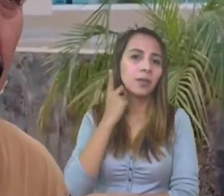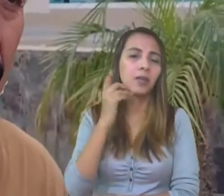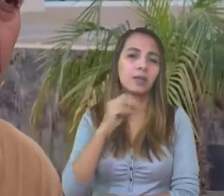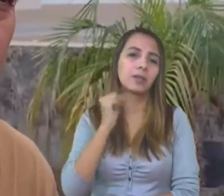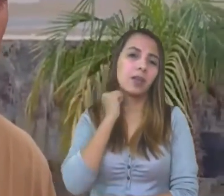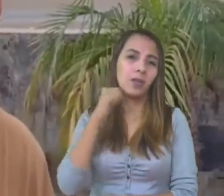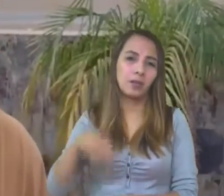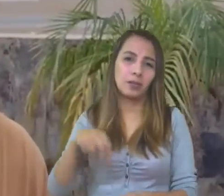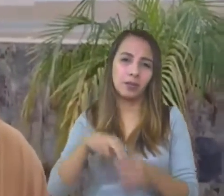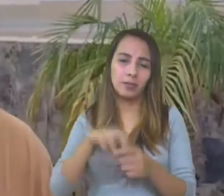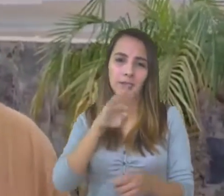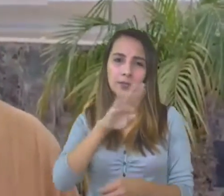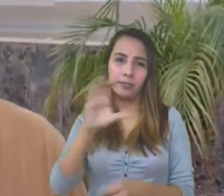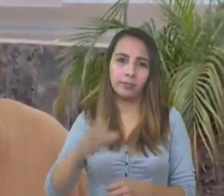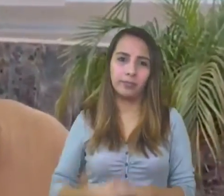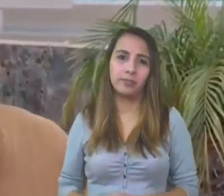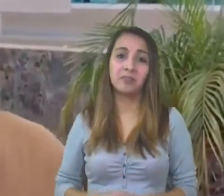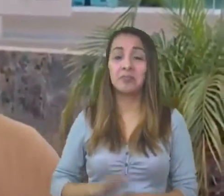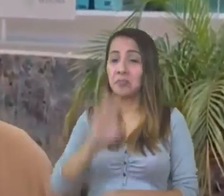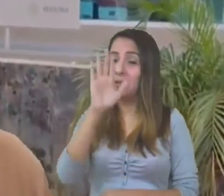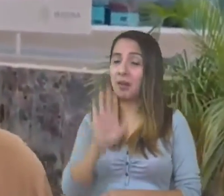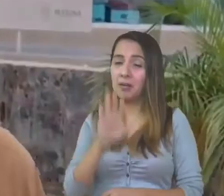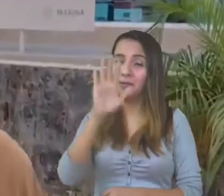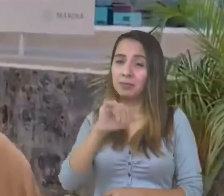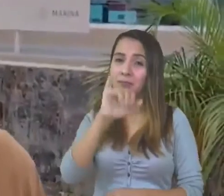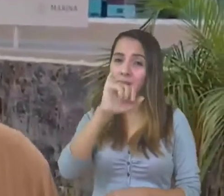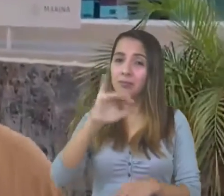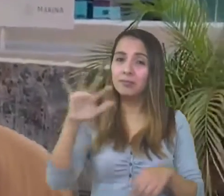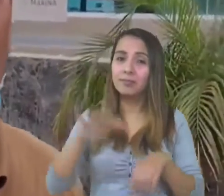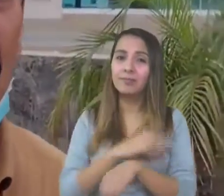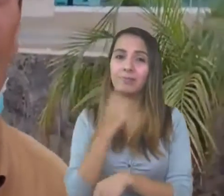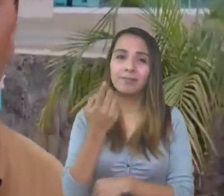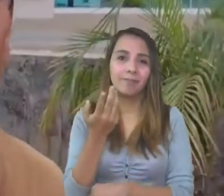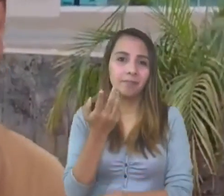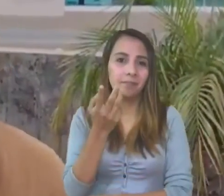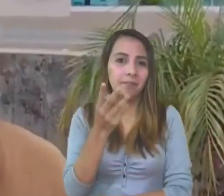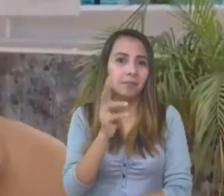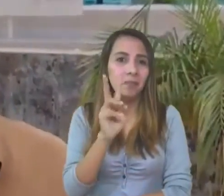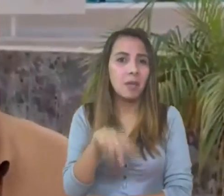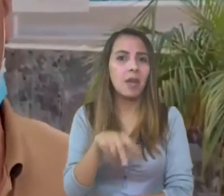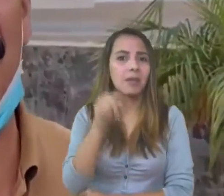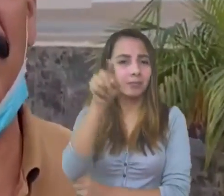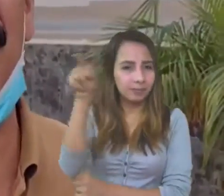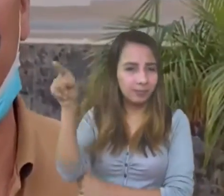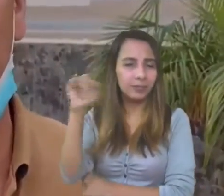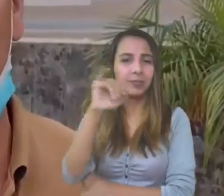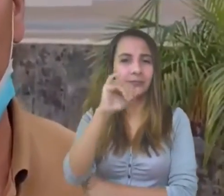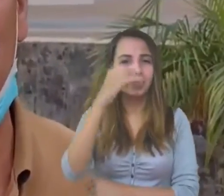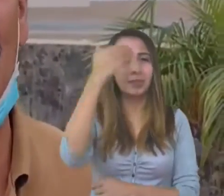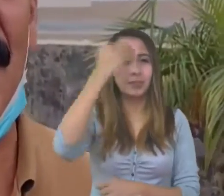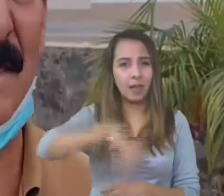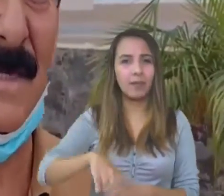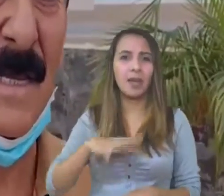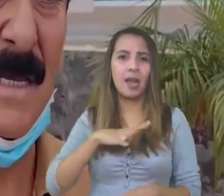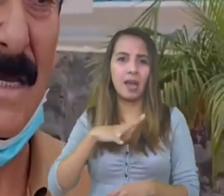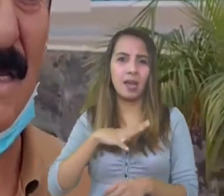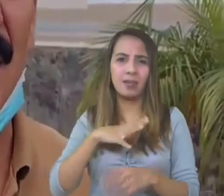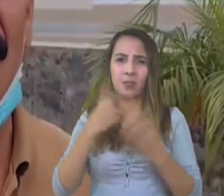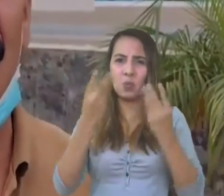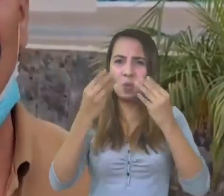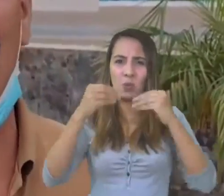tenemos en Baja California. Pues yo creo que sí, porque la verdad ellos se dan cuenta, ahorita hay mucha información en las